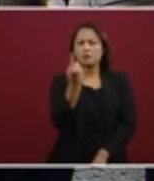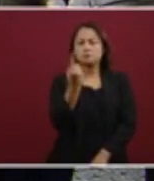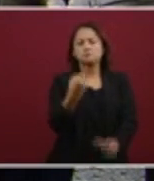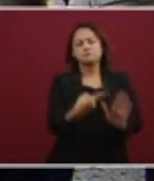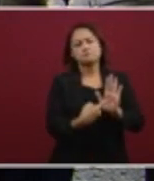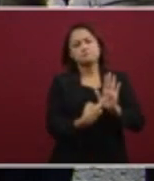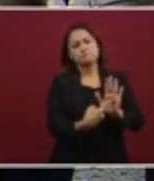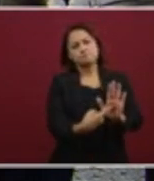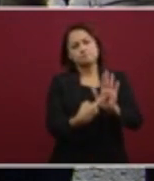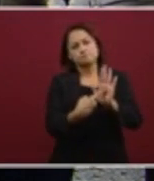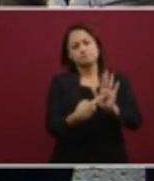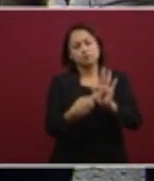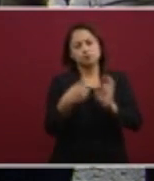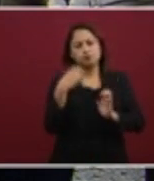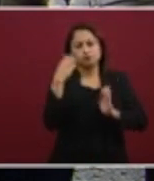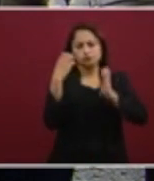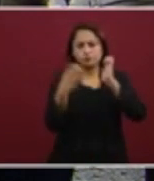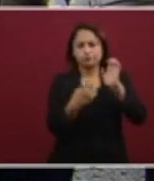cómo